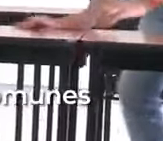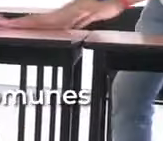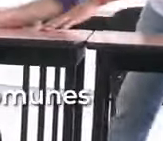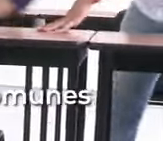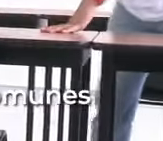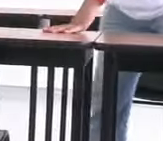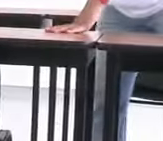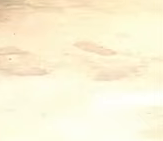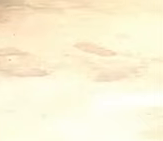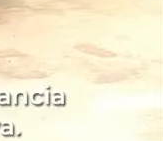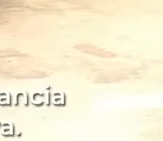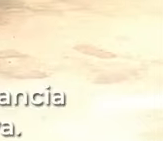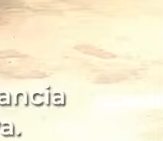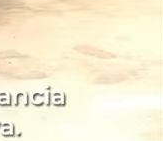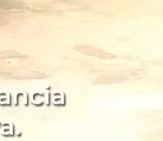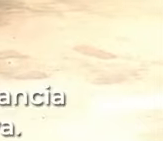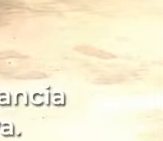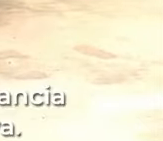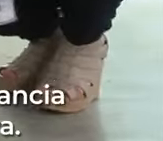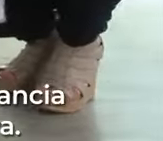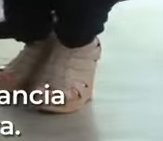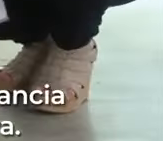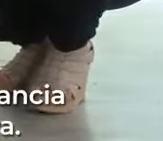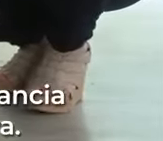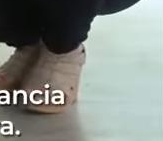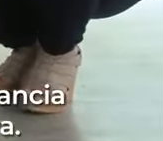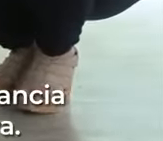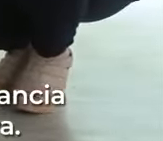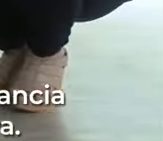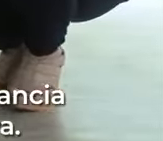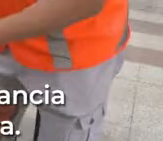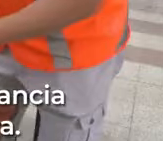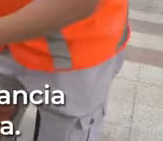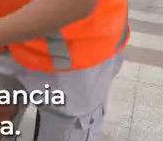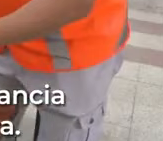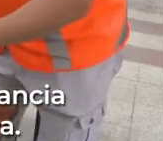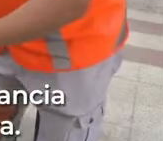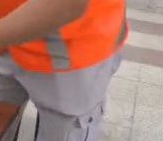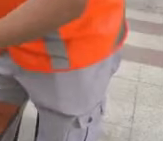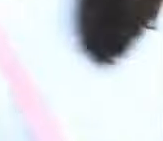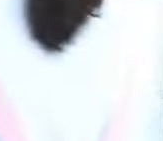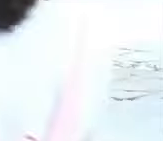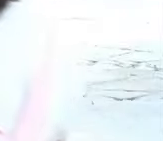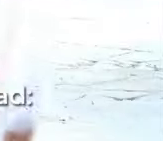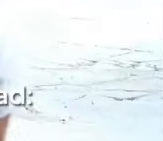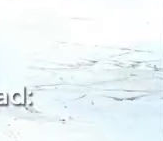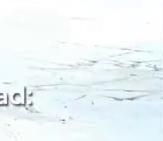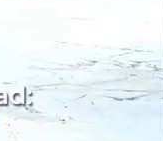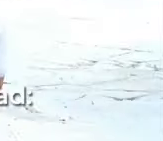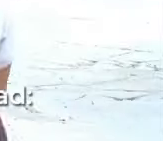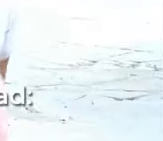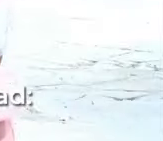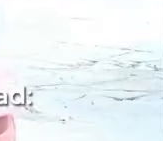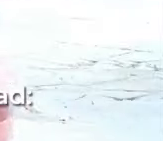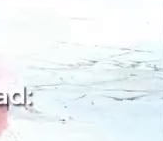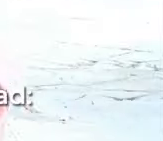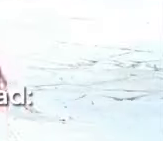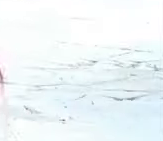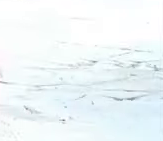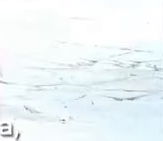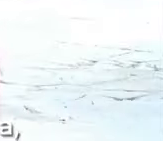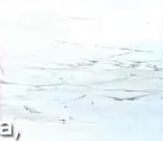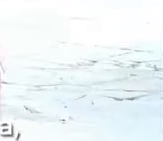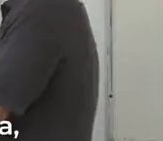con agua y jabón. Señalización para la sana distancia de la comunidad educativa. Filtros de